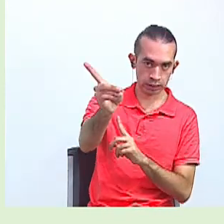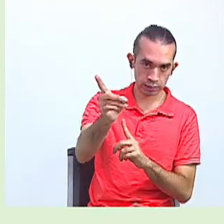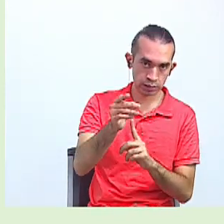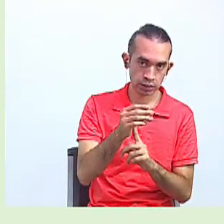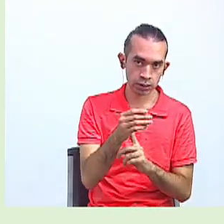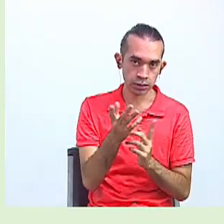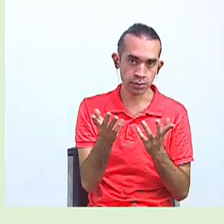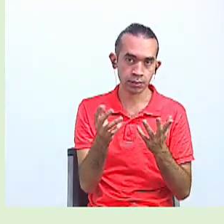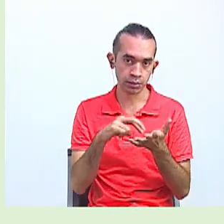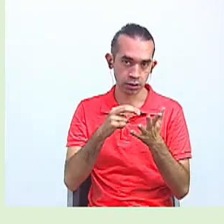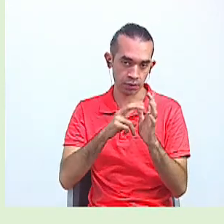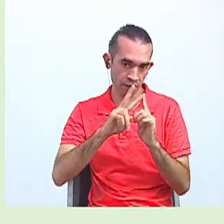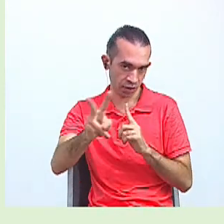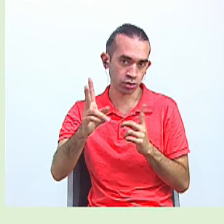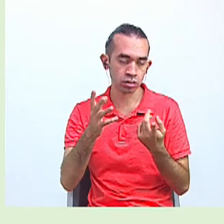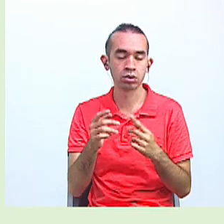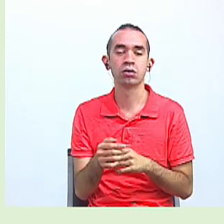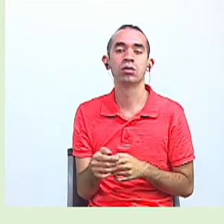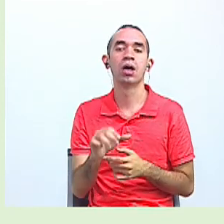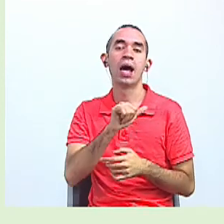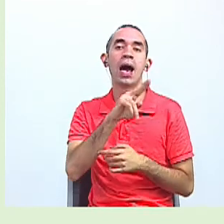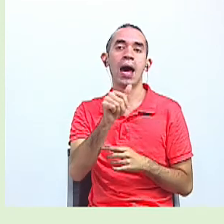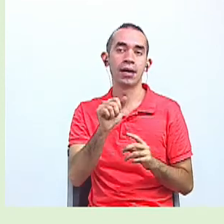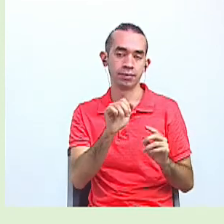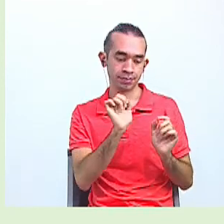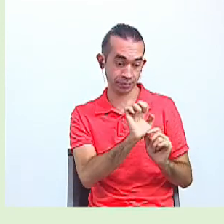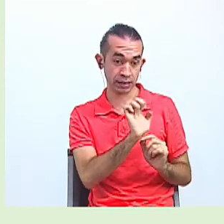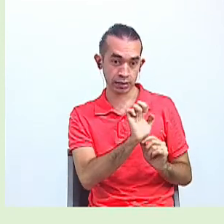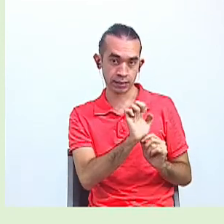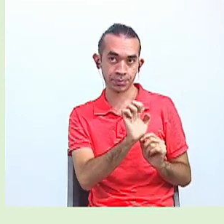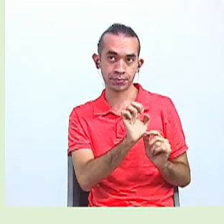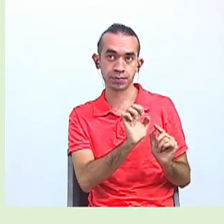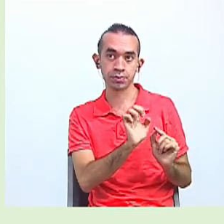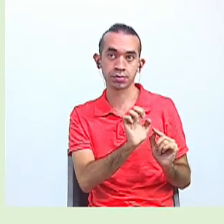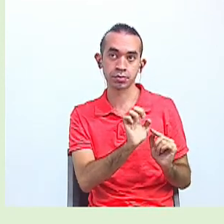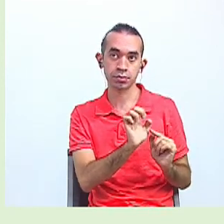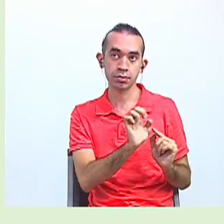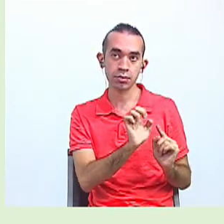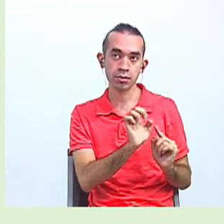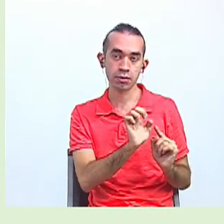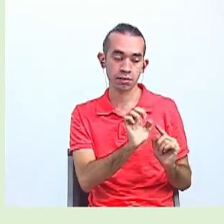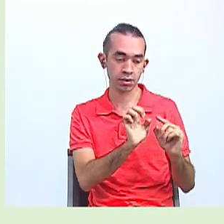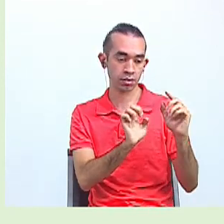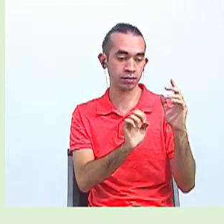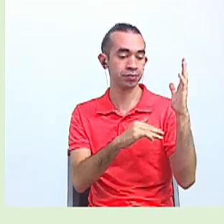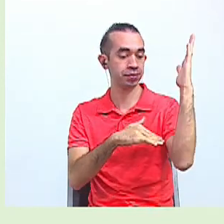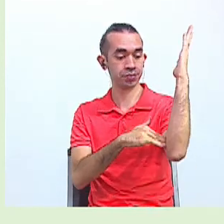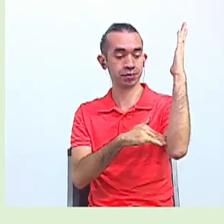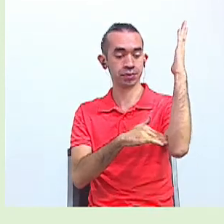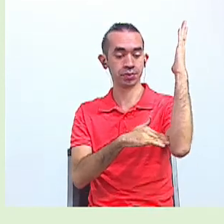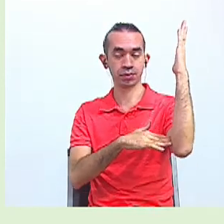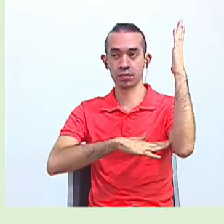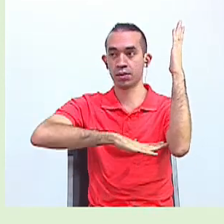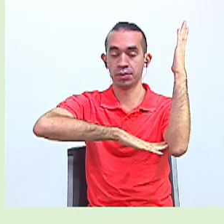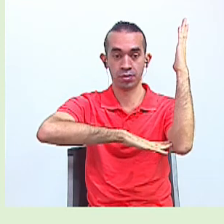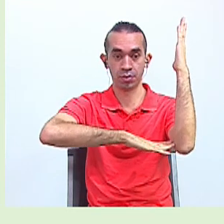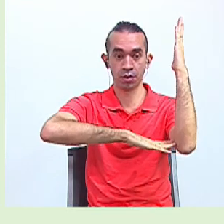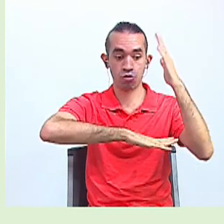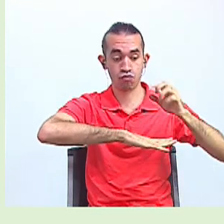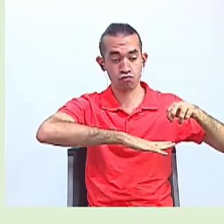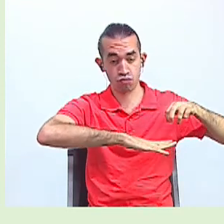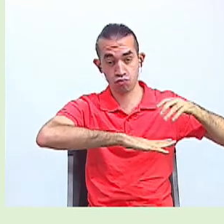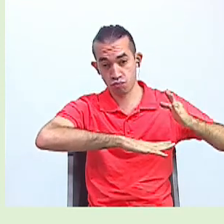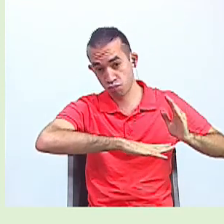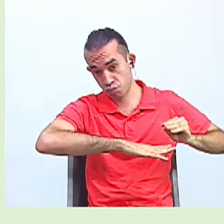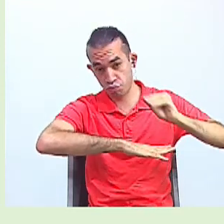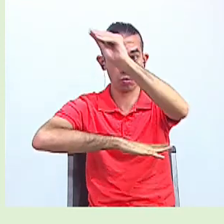se puede decir que Ana partió del este y tuvo una dirección de 45 grados hacia el norte. Muy bien,